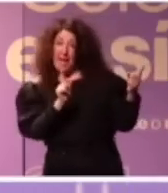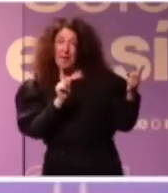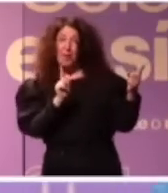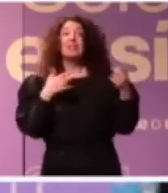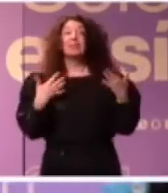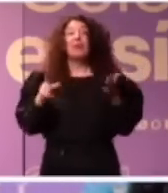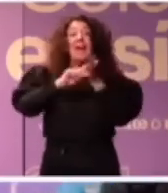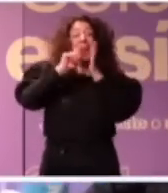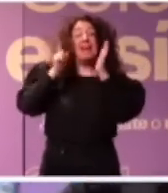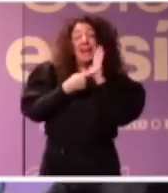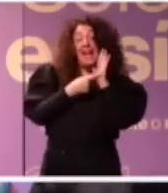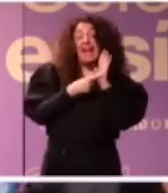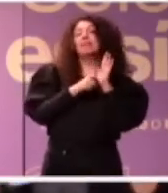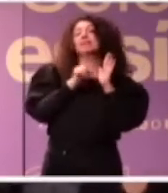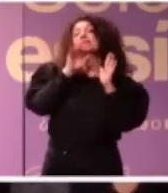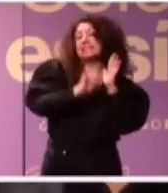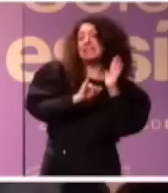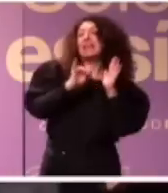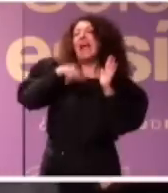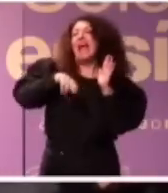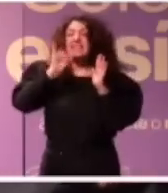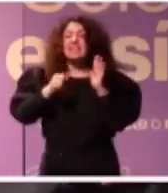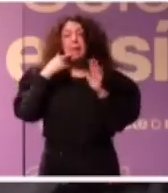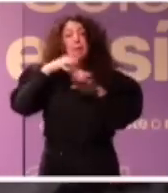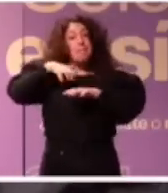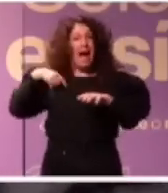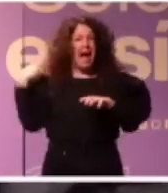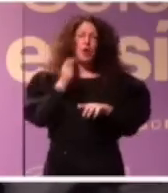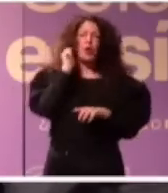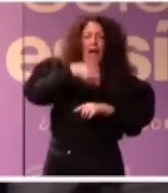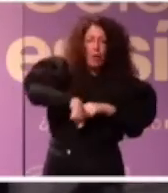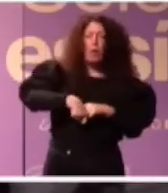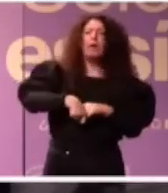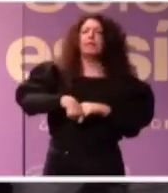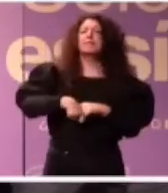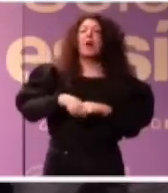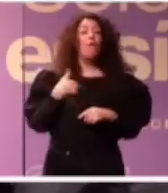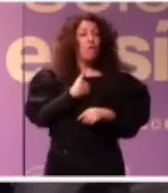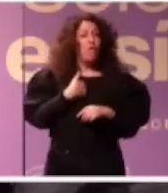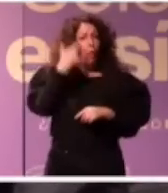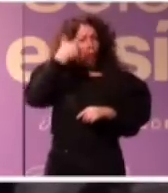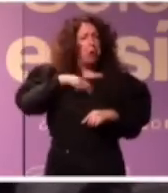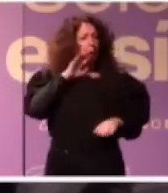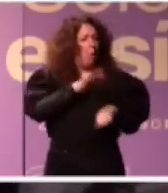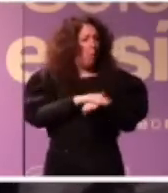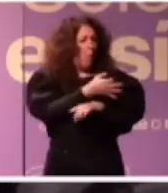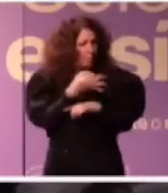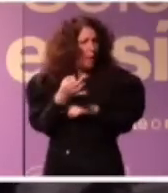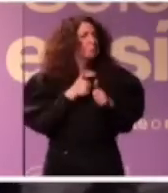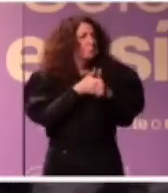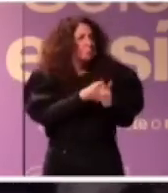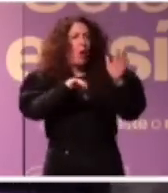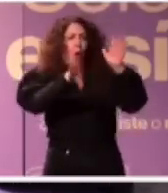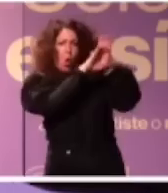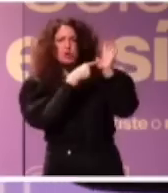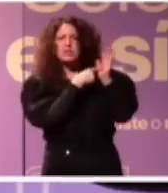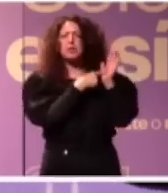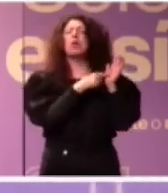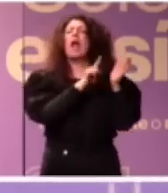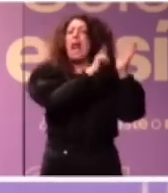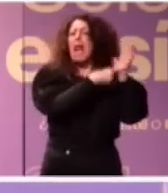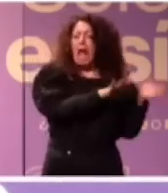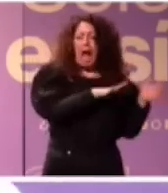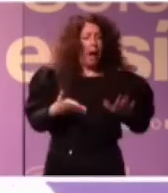ha pasado que la mayoría de jueces de este país han cumplido con su función constitucional y han aplicado bien la